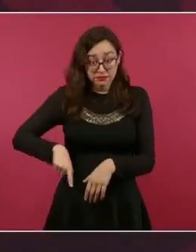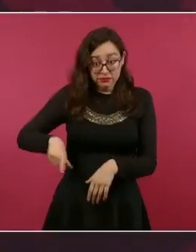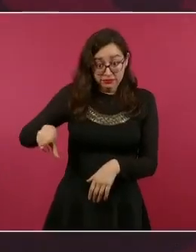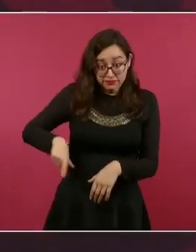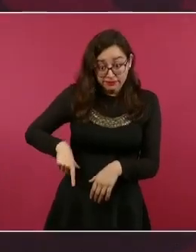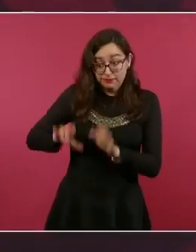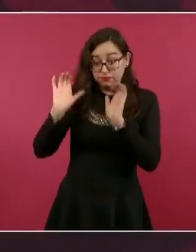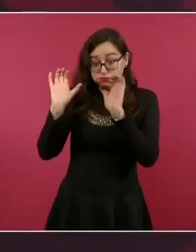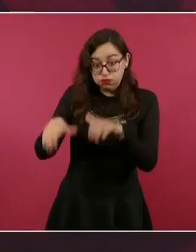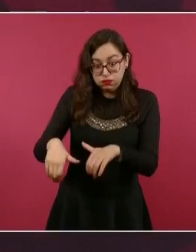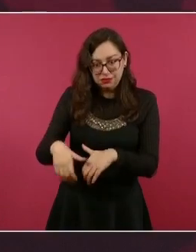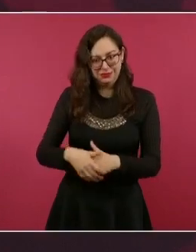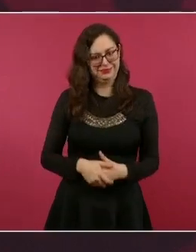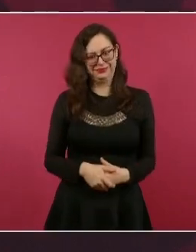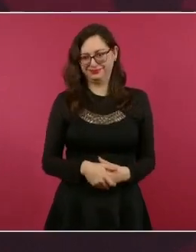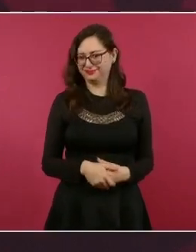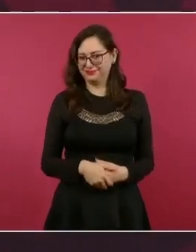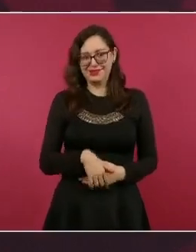Ya se les explicó